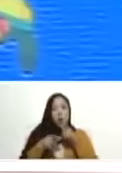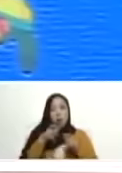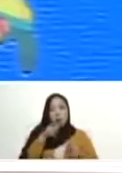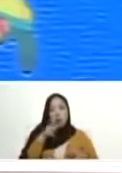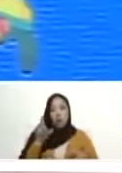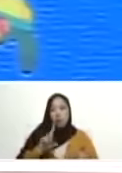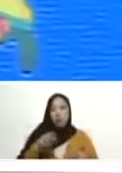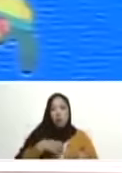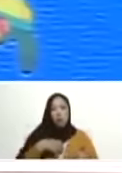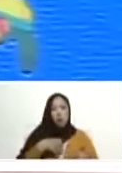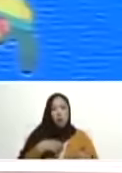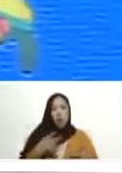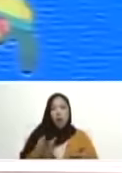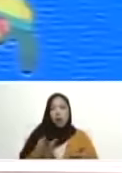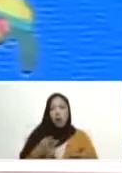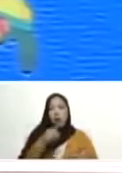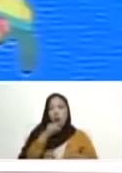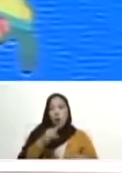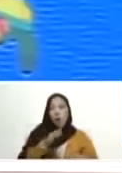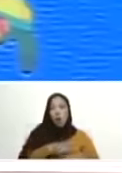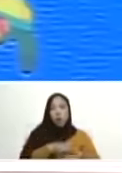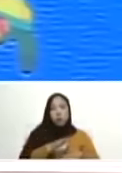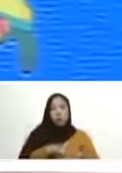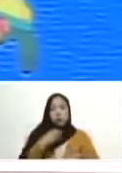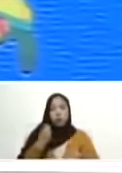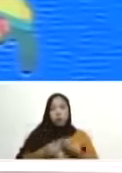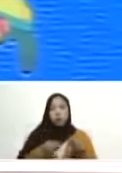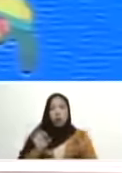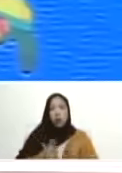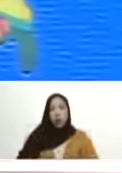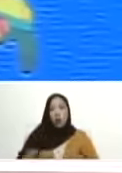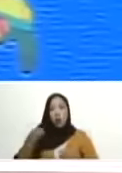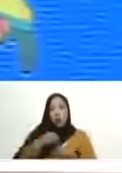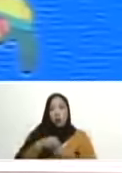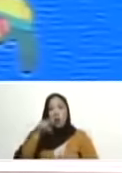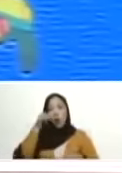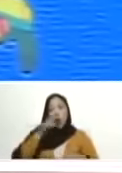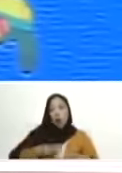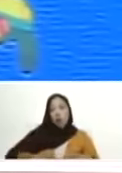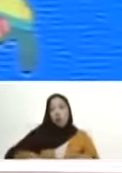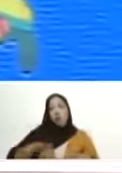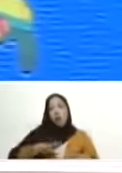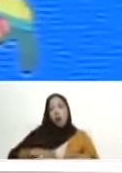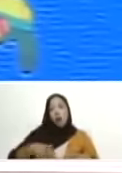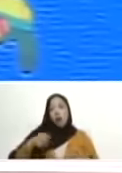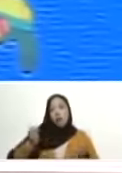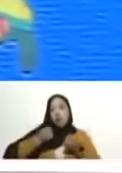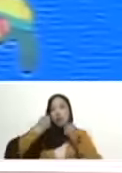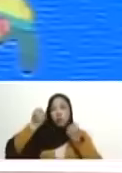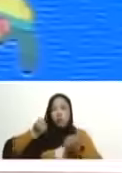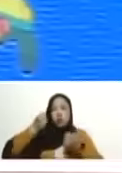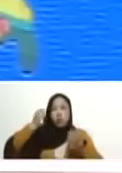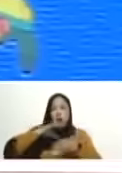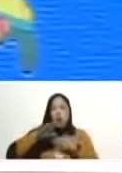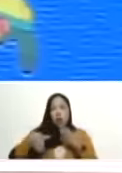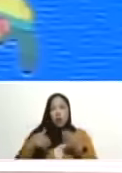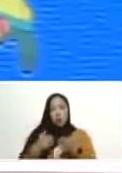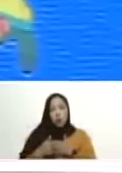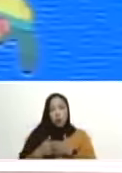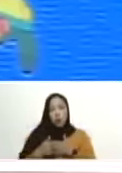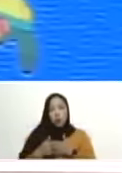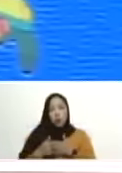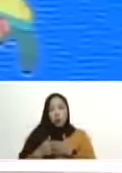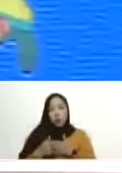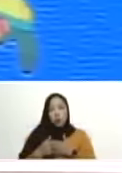no se debe informar al pueblo, que no se debe incorporar al pueblo a esta lucha que nos pertenece a todos. Pues el